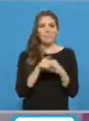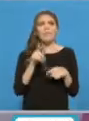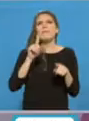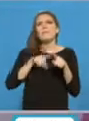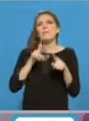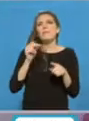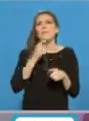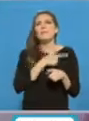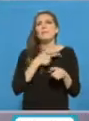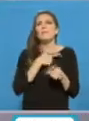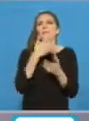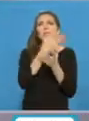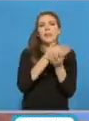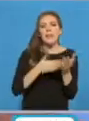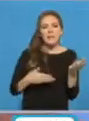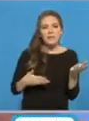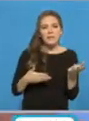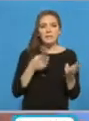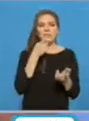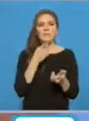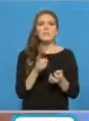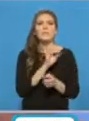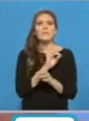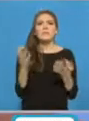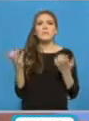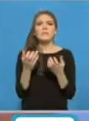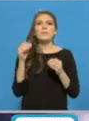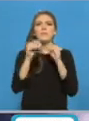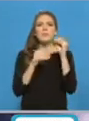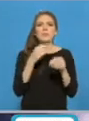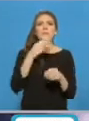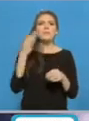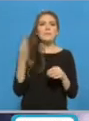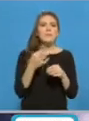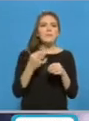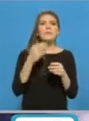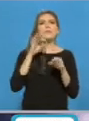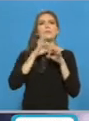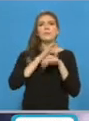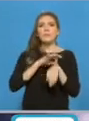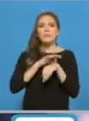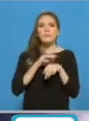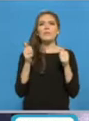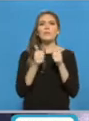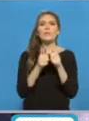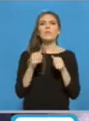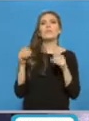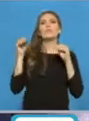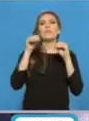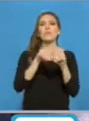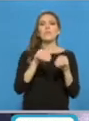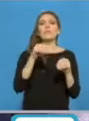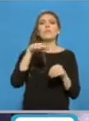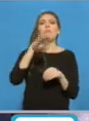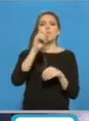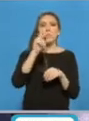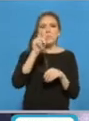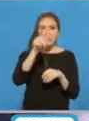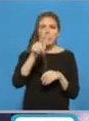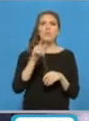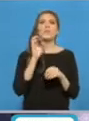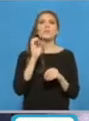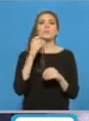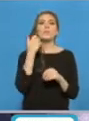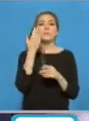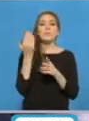tacos? No, Nos bueno. podemos hacer unos deliciosos tacos de bistec con una buena ensalada de nopales, ¿no? Ahora, si queremos bajarle a las